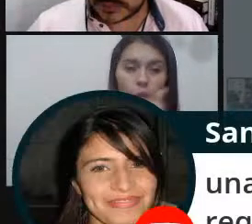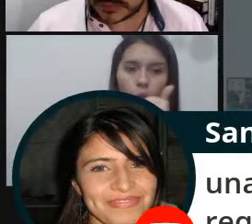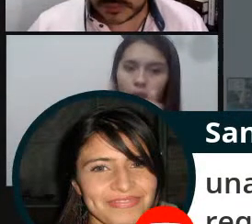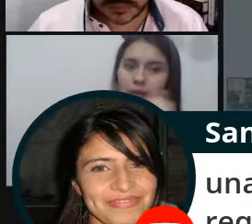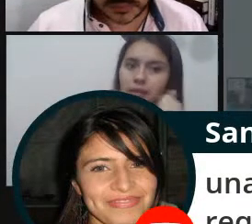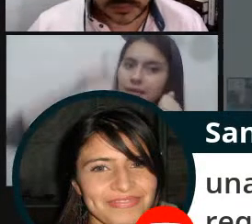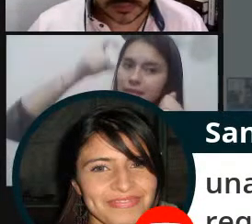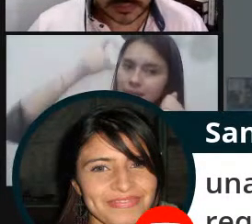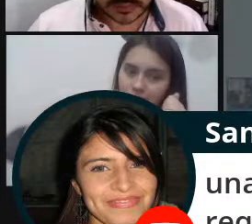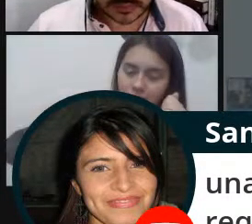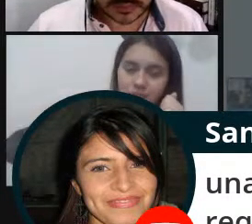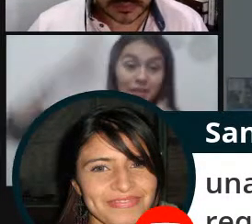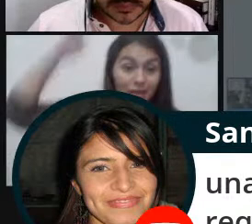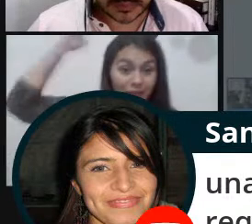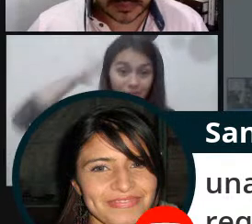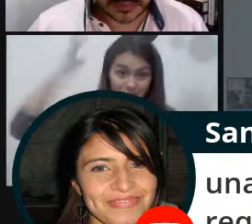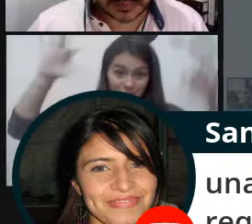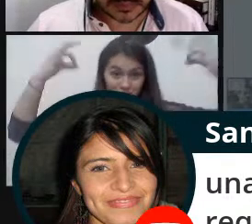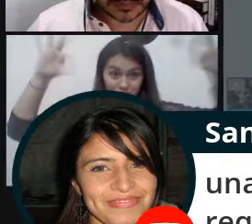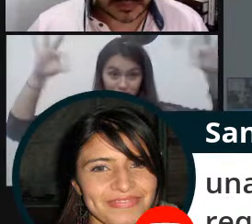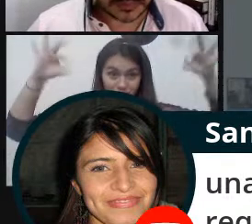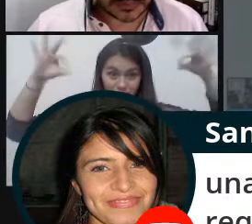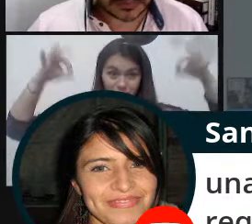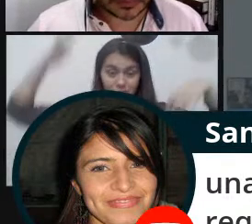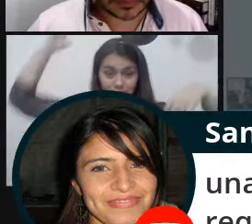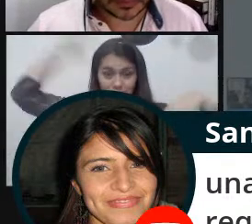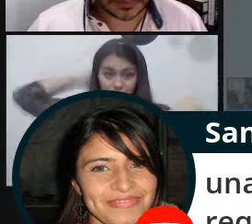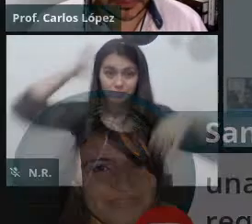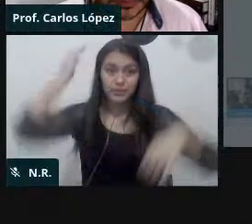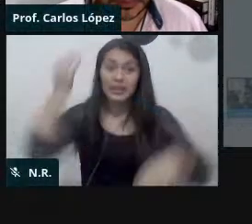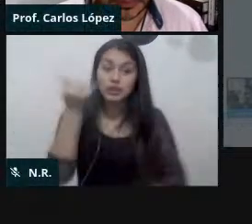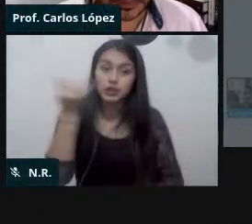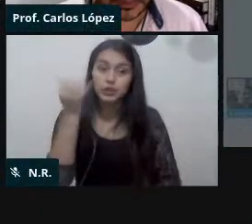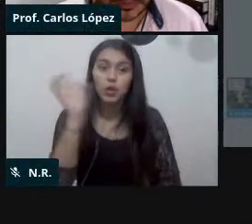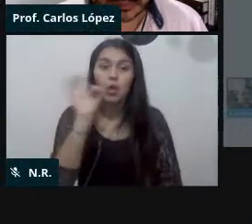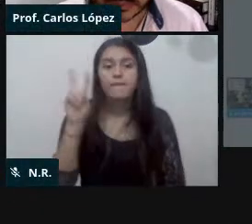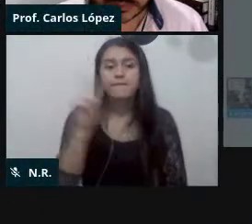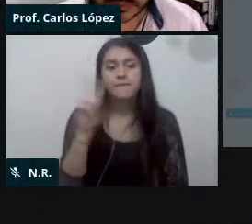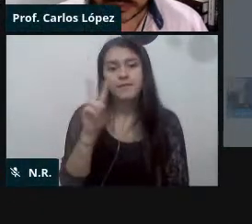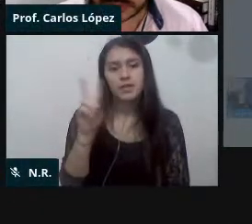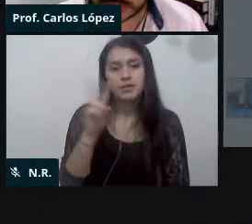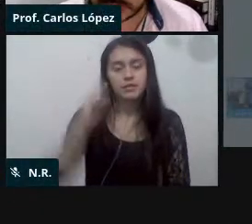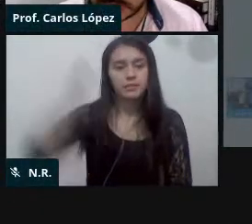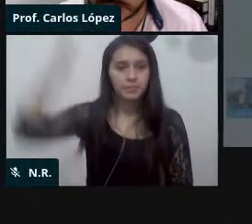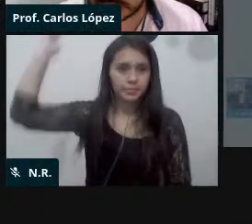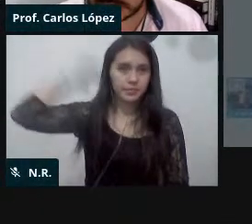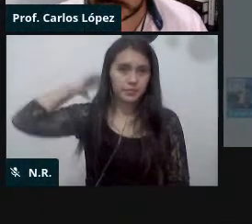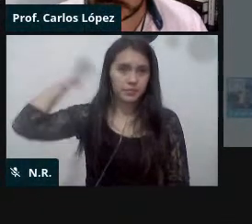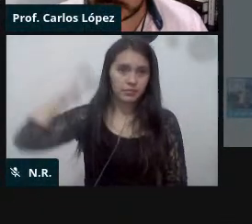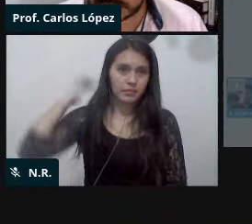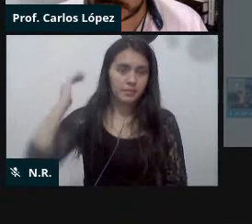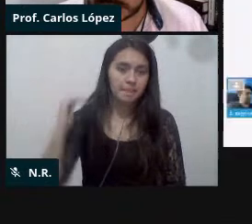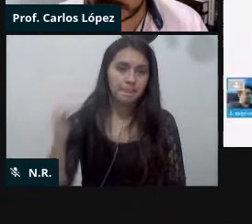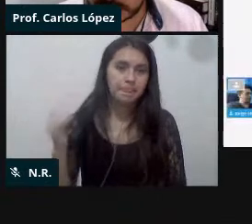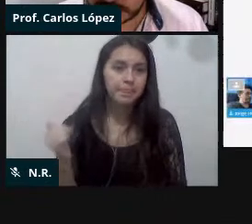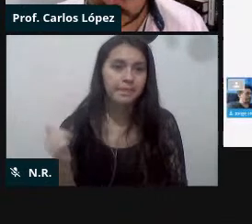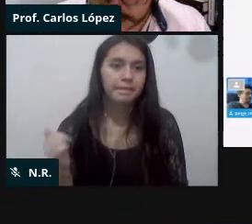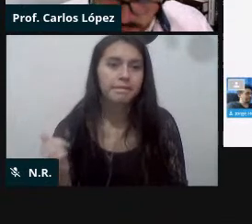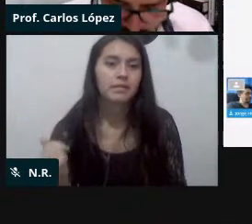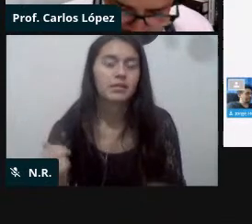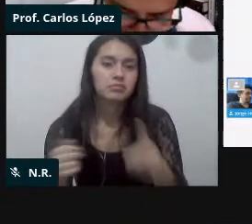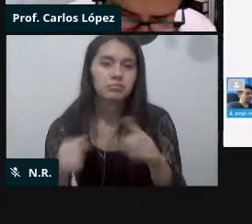tengan una tela detrás de ustedes de color azul o de color verde. Si yo la desactivara en este momento, se vería de este